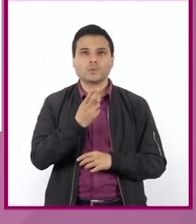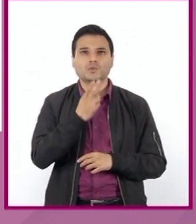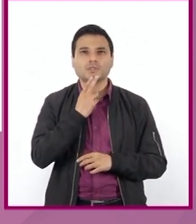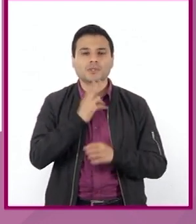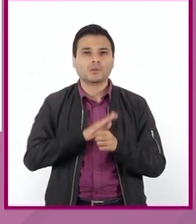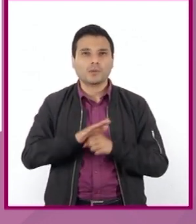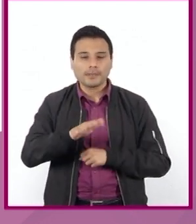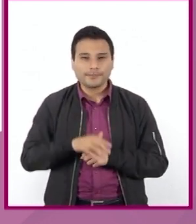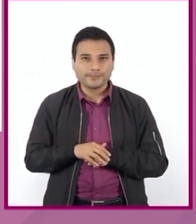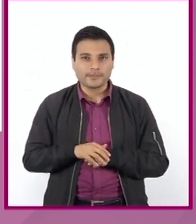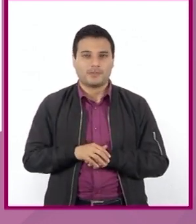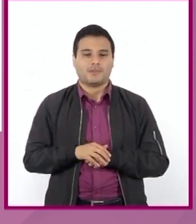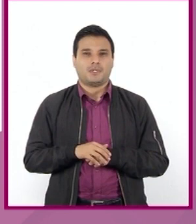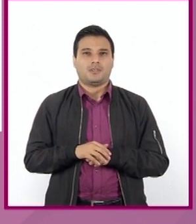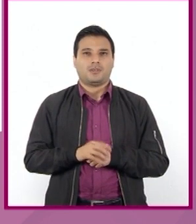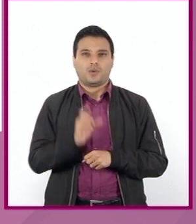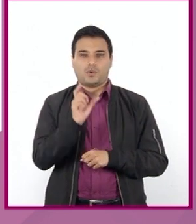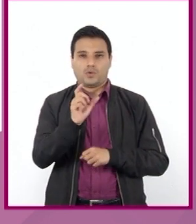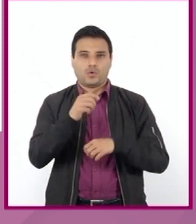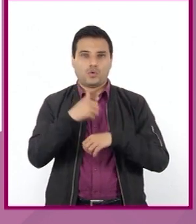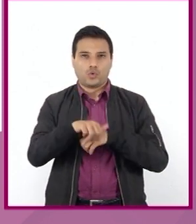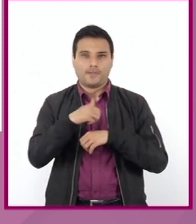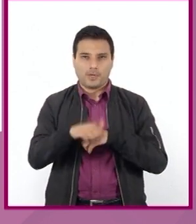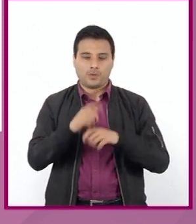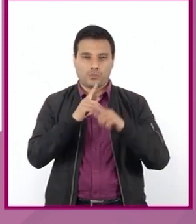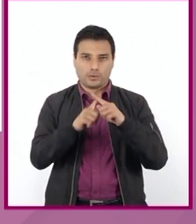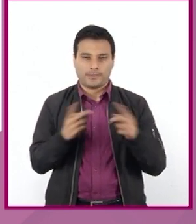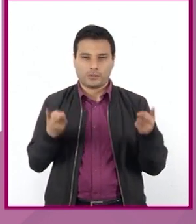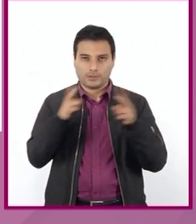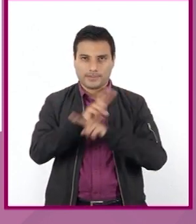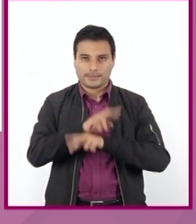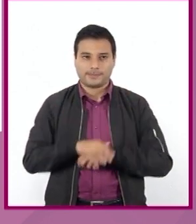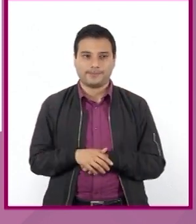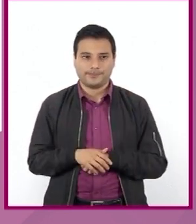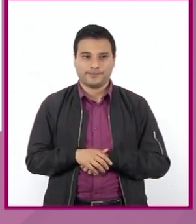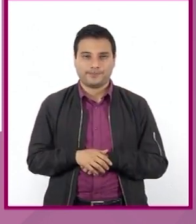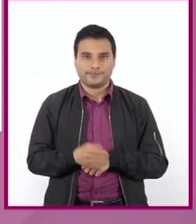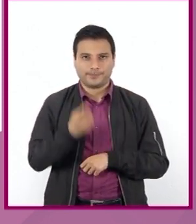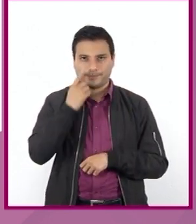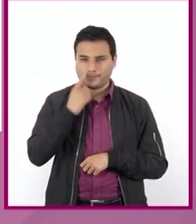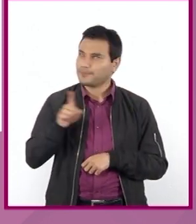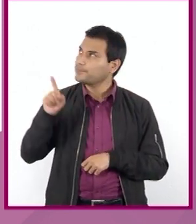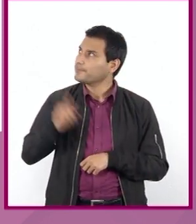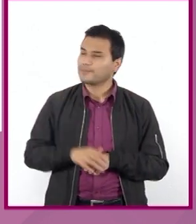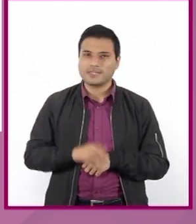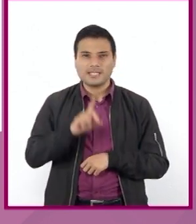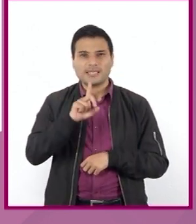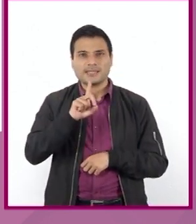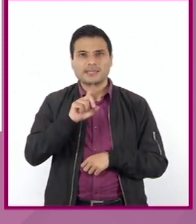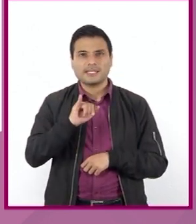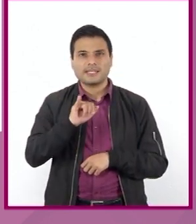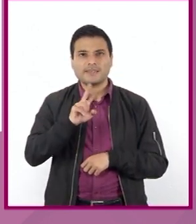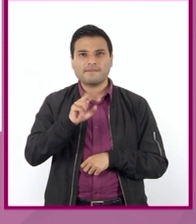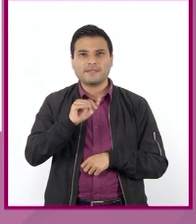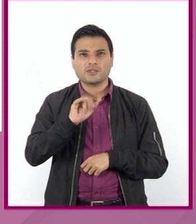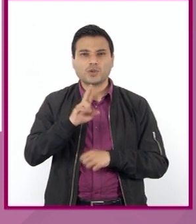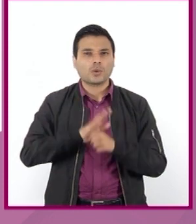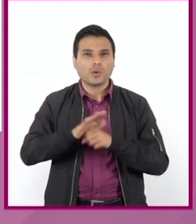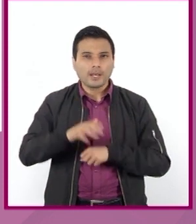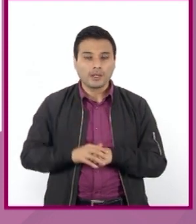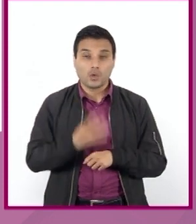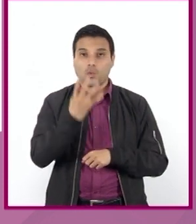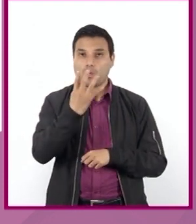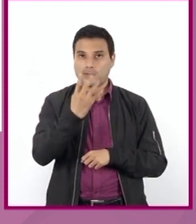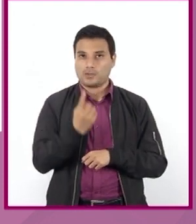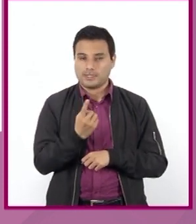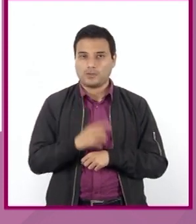inverso multiplicativo. En esta operación, ¿cuál es el divisor? Exacto, 4 enteros y